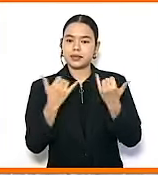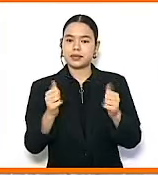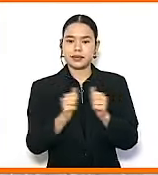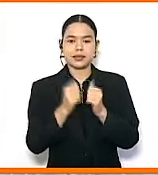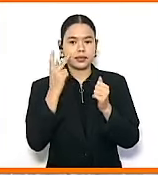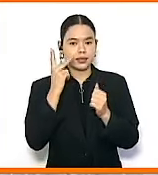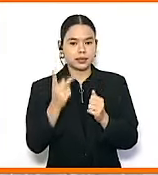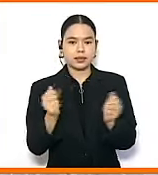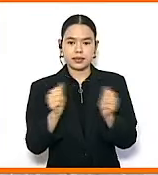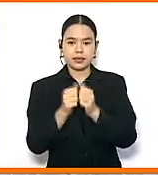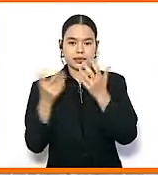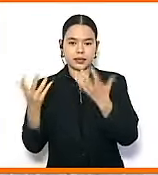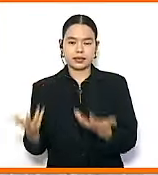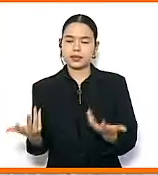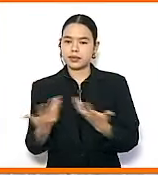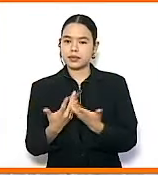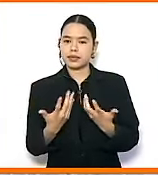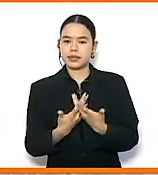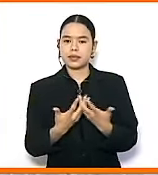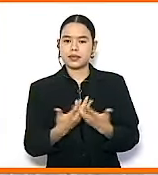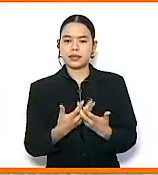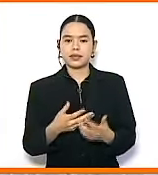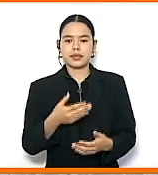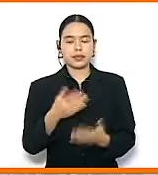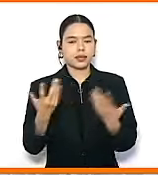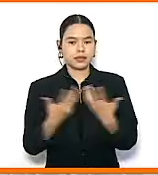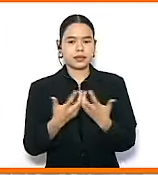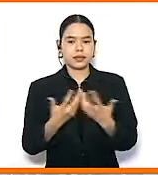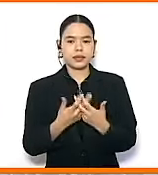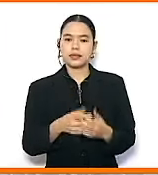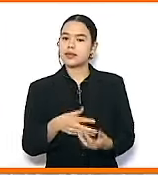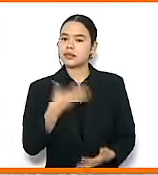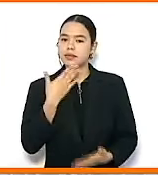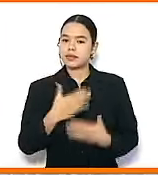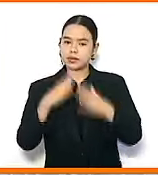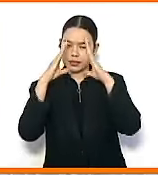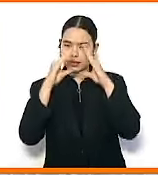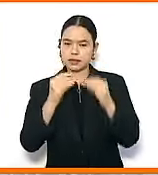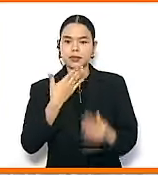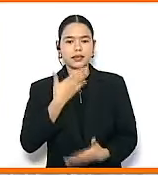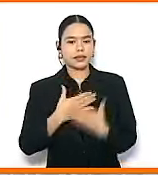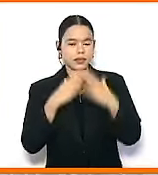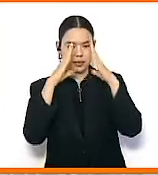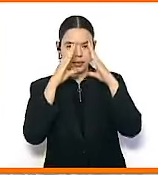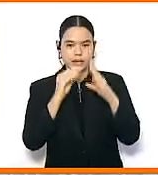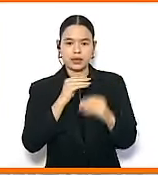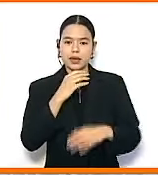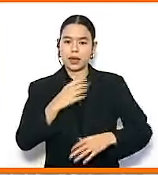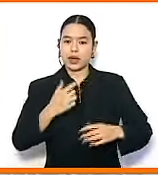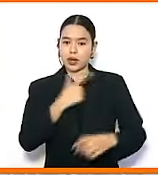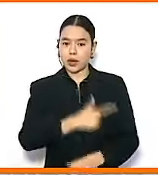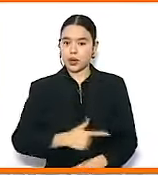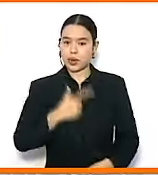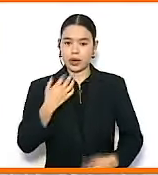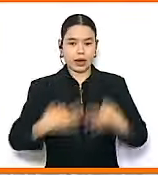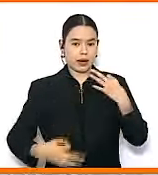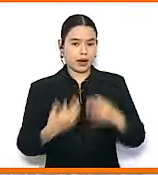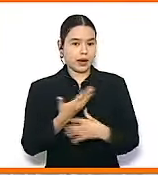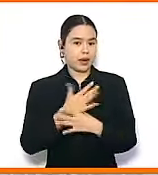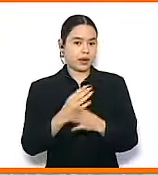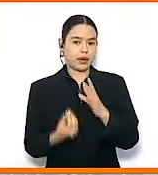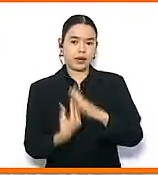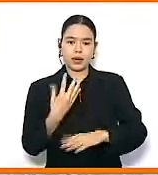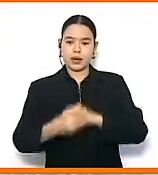observar nuevamente me encuentro muy bien acompañada por nuestra bella Kate. Muy buenas noches, Kate. Muy buenas noches, Marbella. Qué alegría compartir nuevamente un